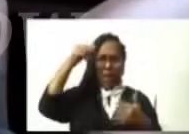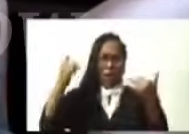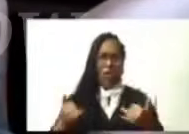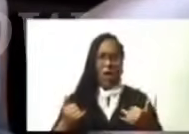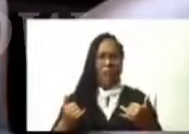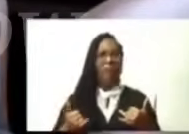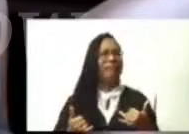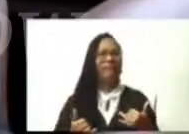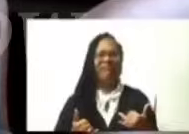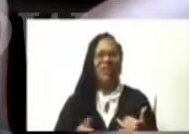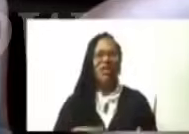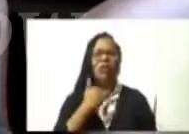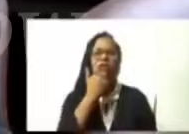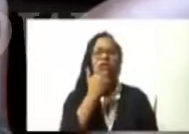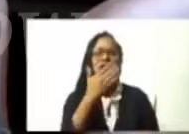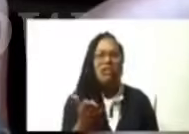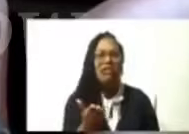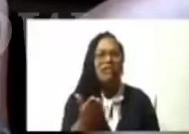mal.